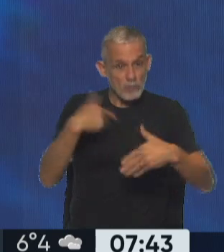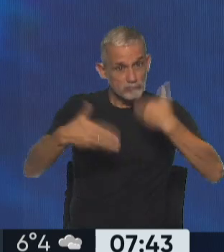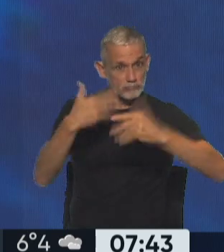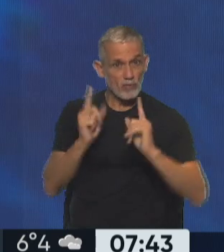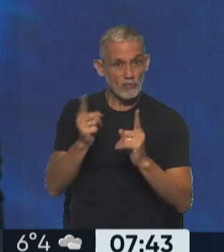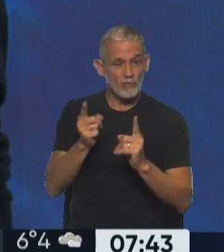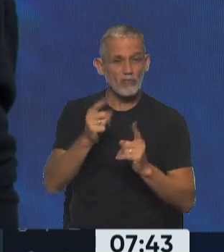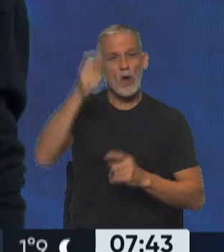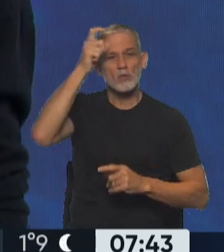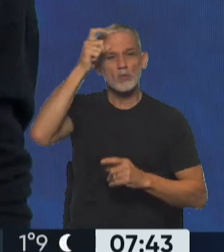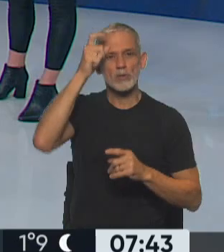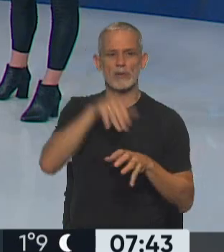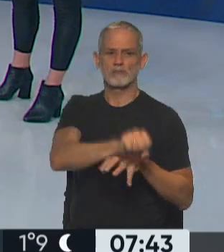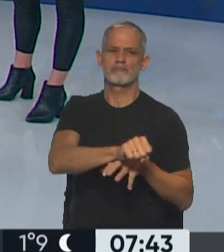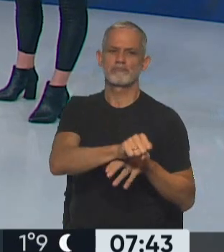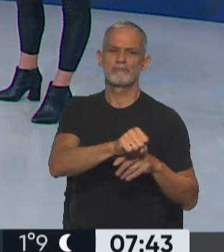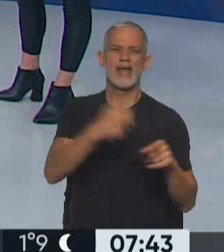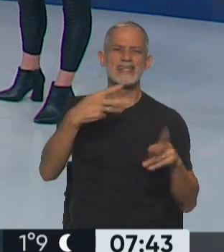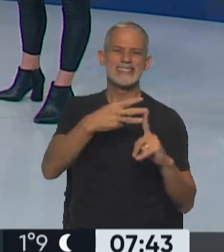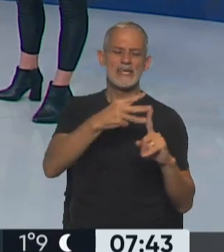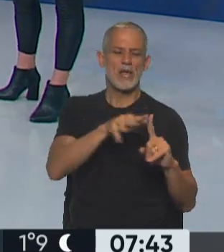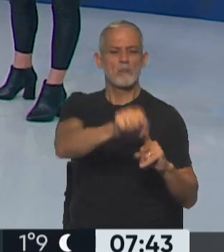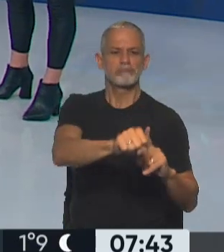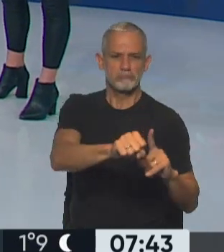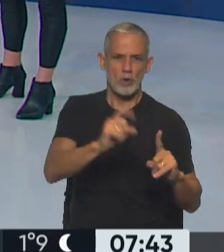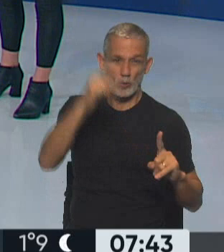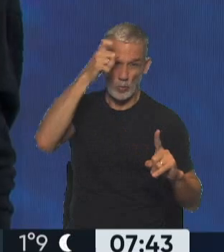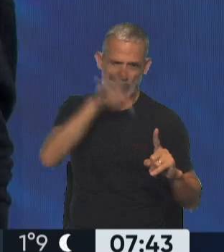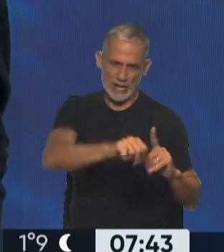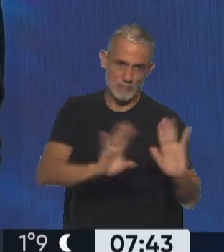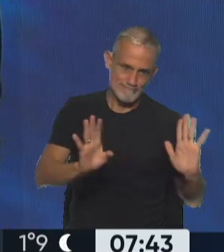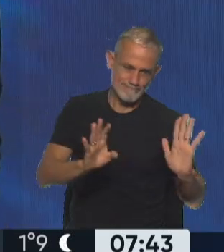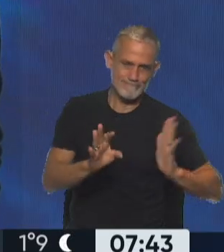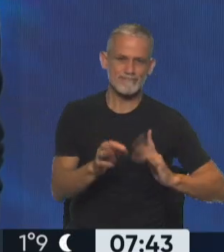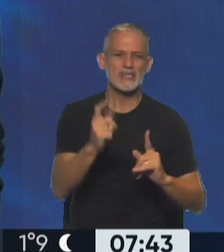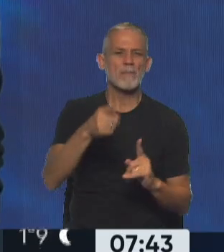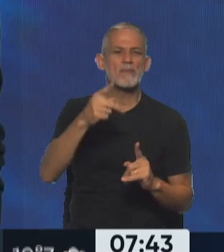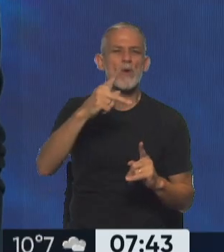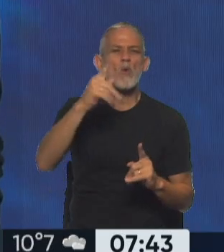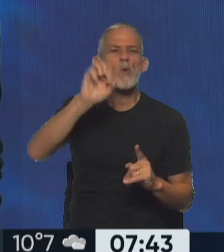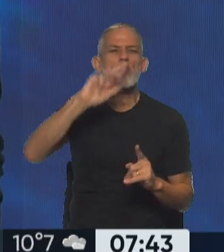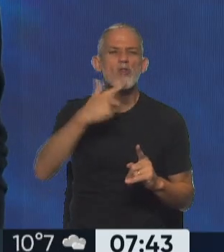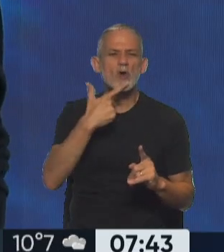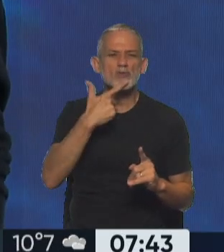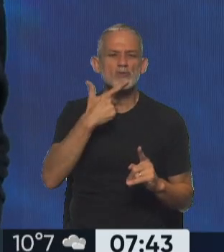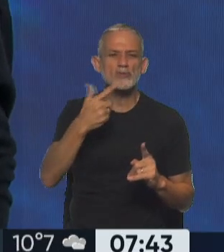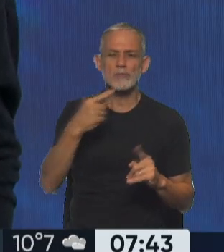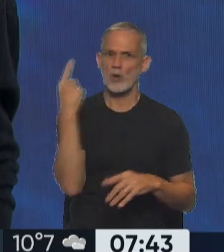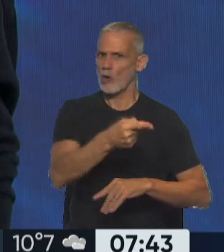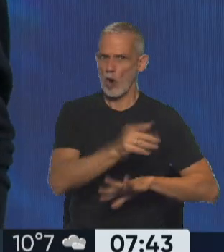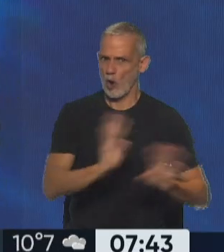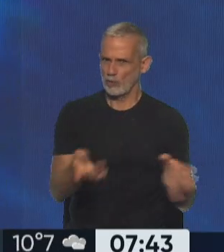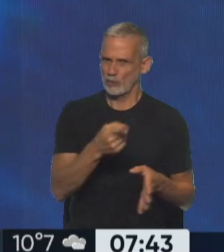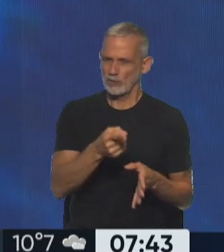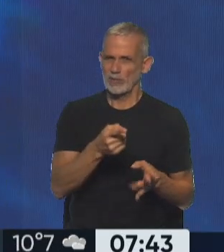Turquía ocupando un sector del norte de Siria. Y un tema también para los kurdos. Ha tenido una política bastante anticurda que va